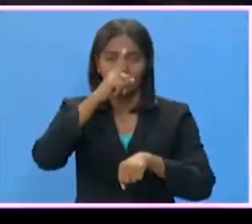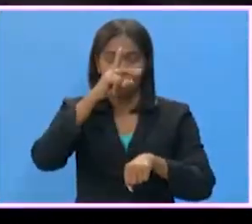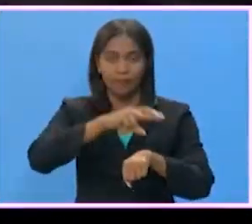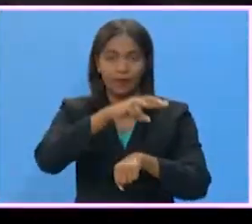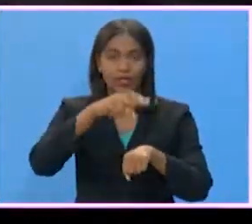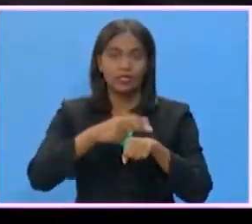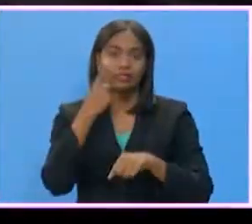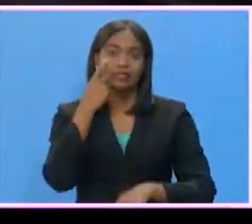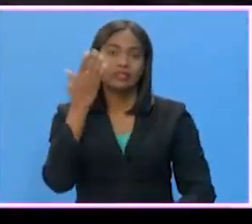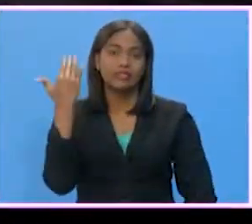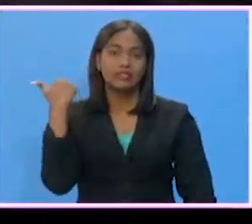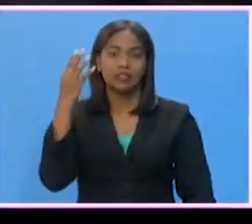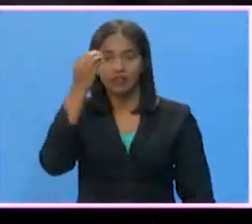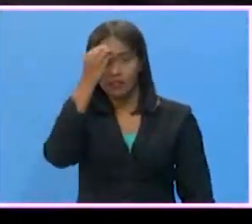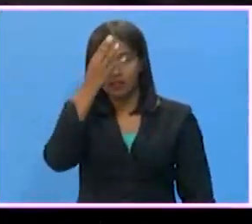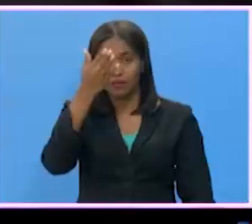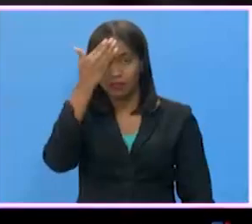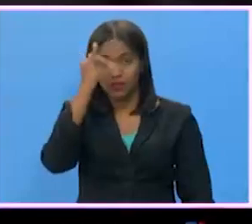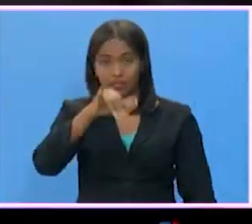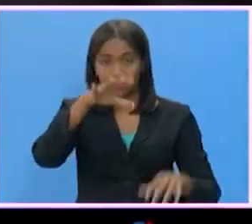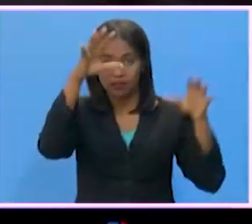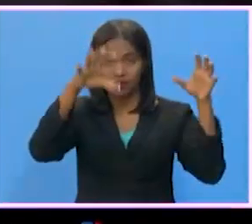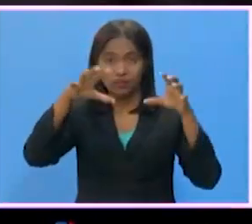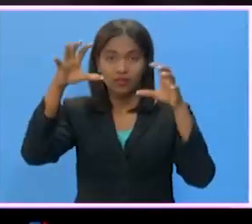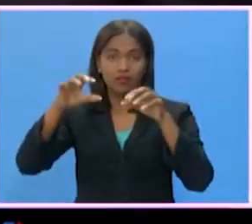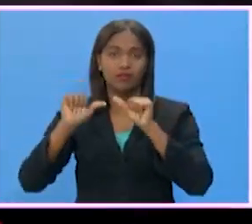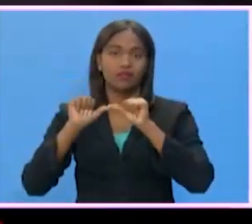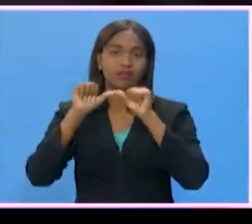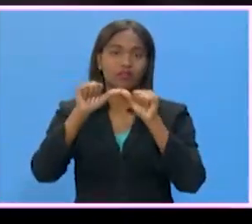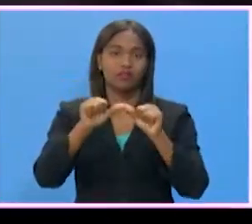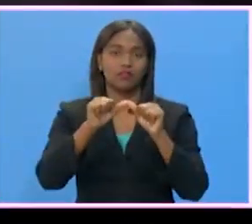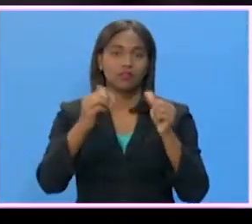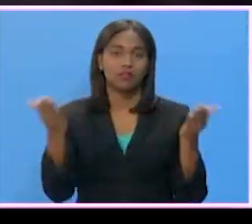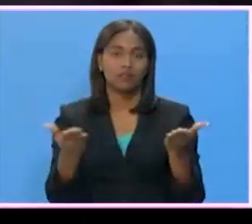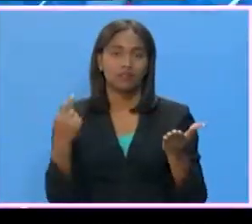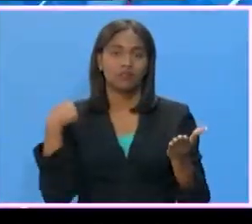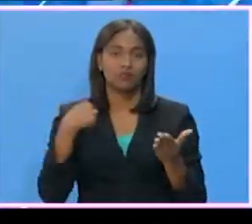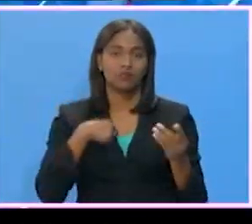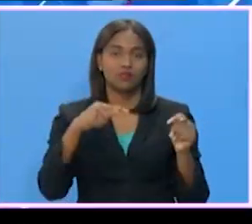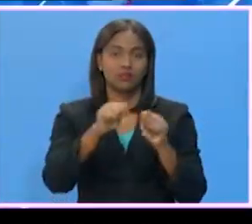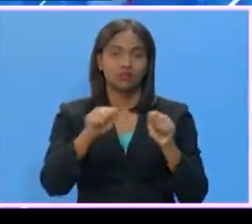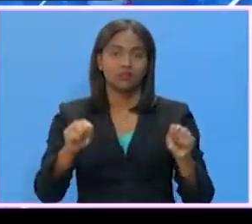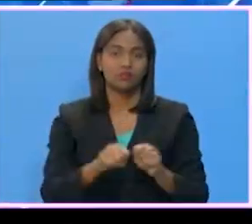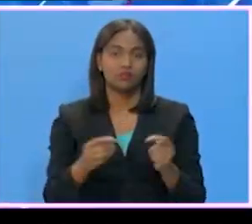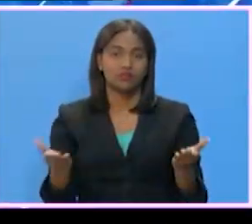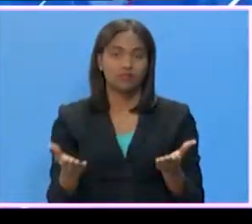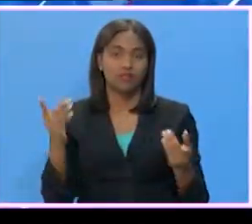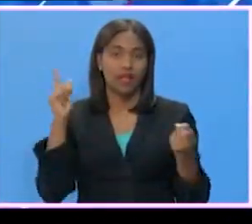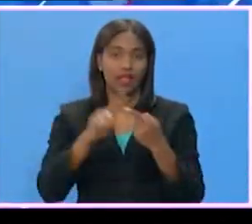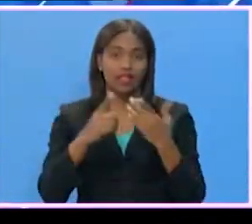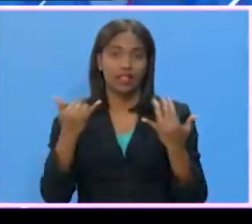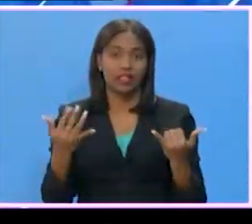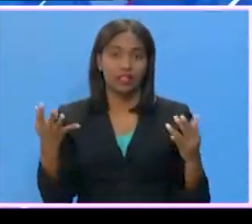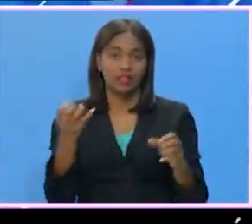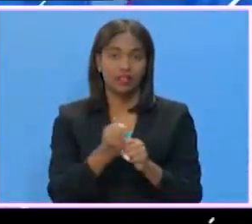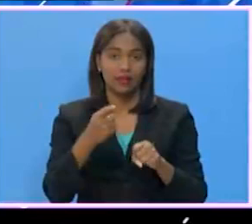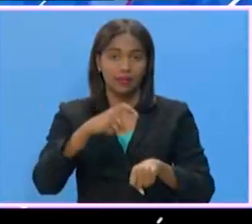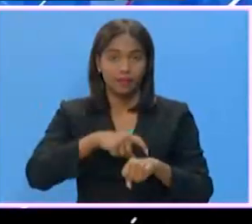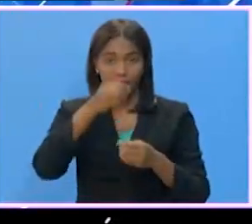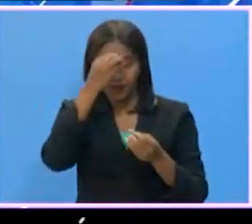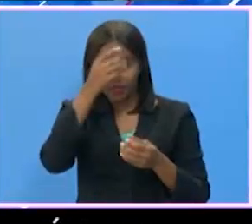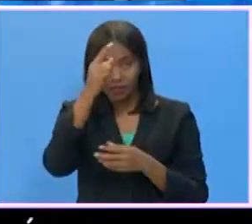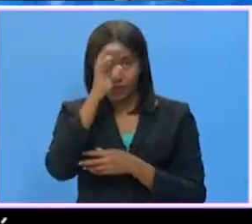regiones mencionadas anteriormente, ya que esta vaguada permanecerá sobre nuestro territorio. Hasta aquí las condiciones del tiempo